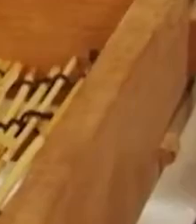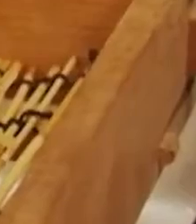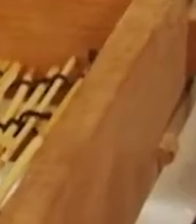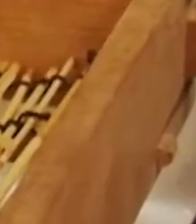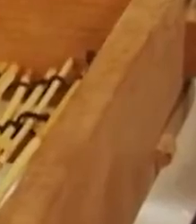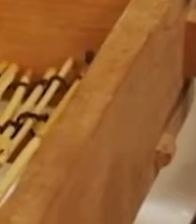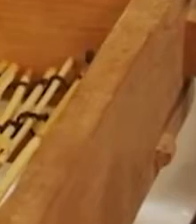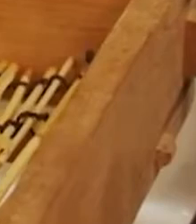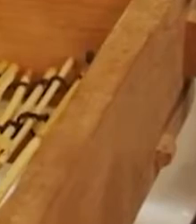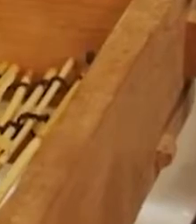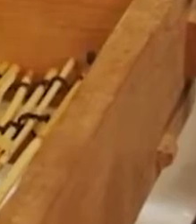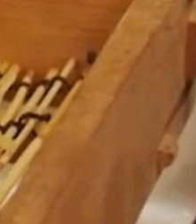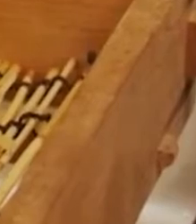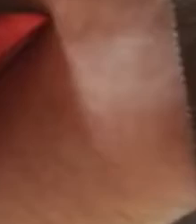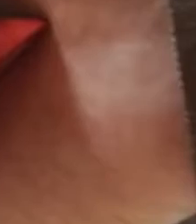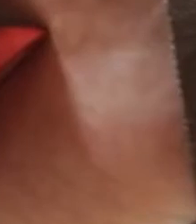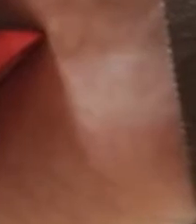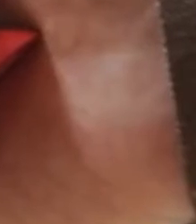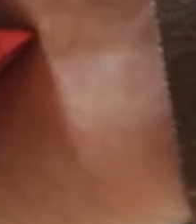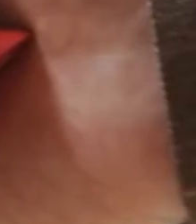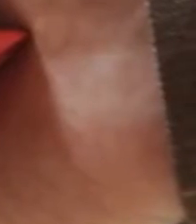secado.